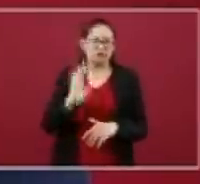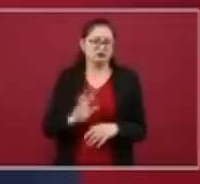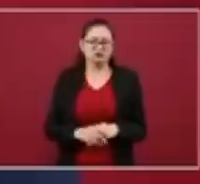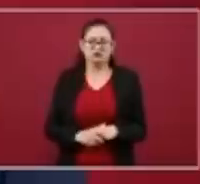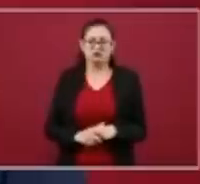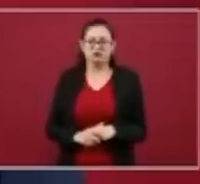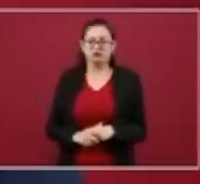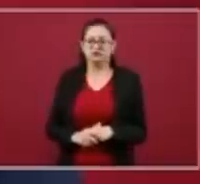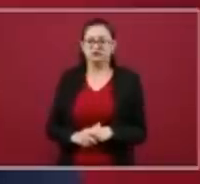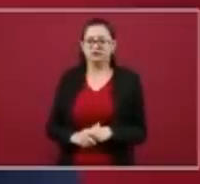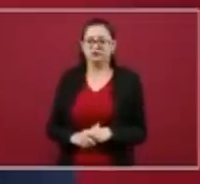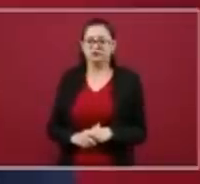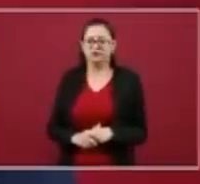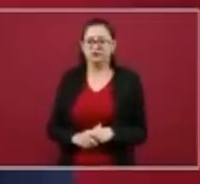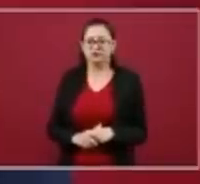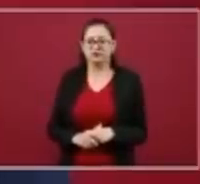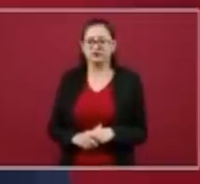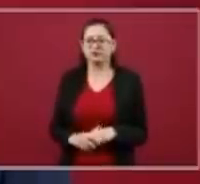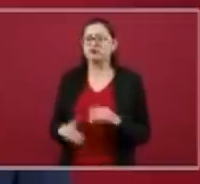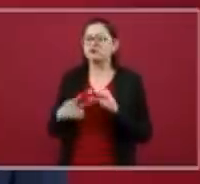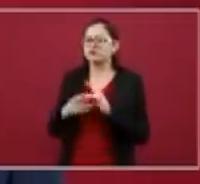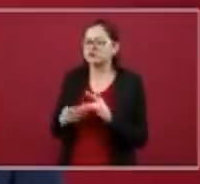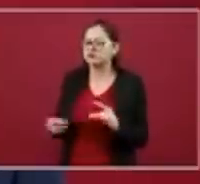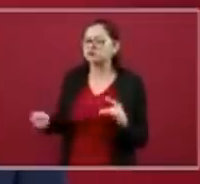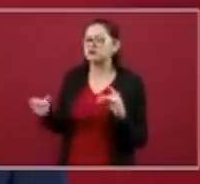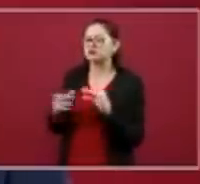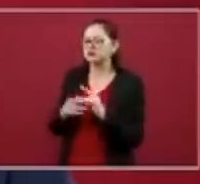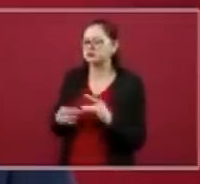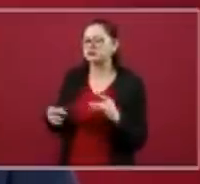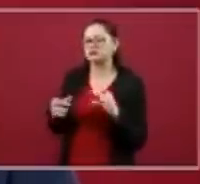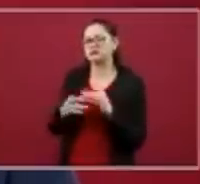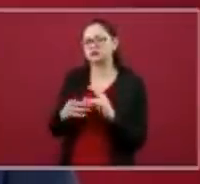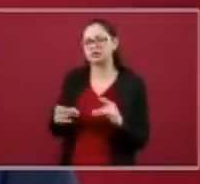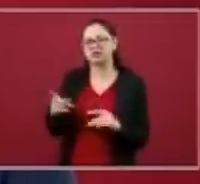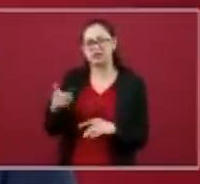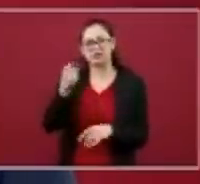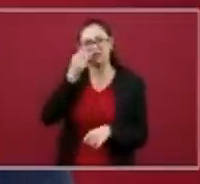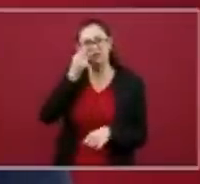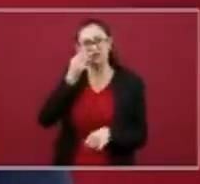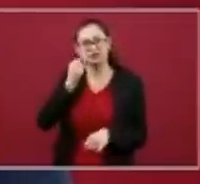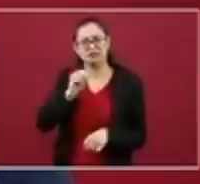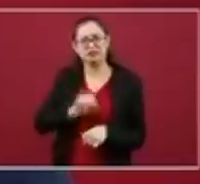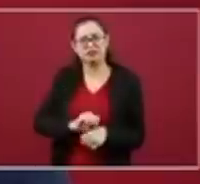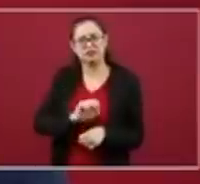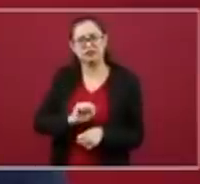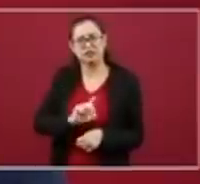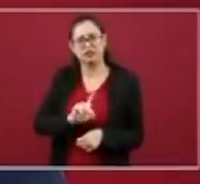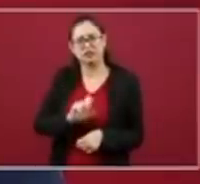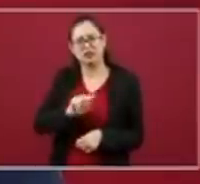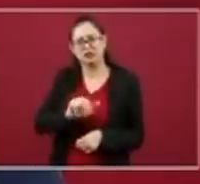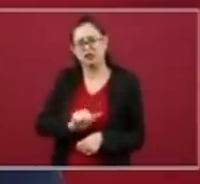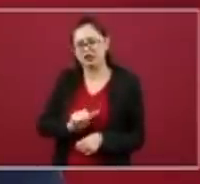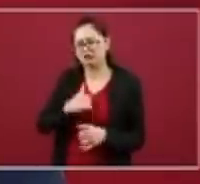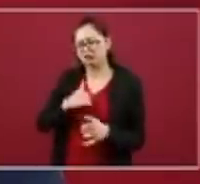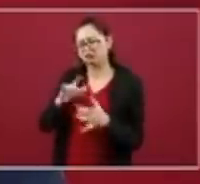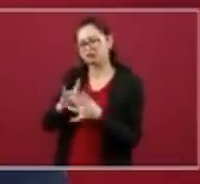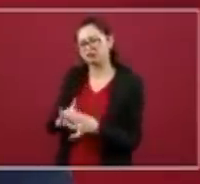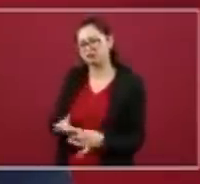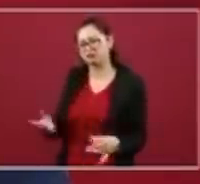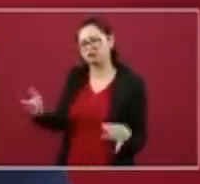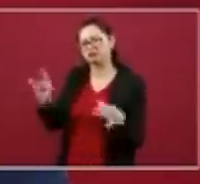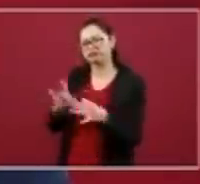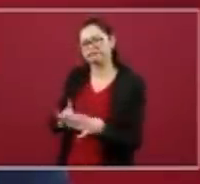o sea, y se les explicó, habló el secretario de la Defensa con los empresarios. Pero